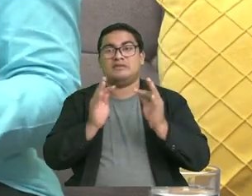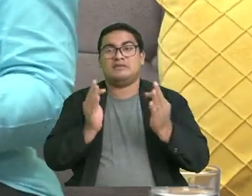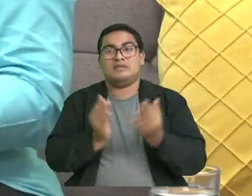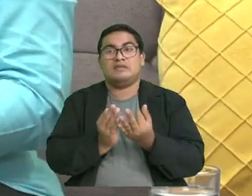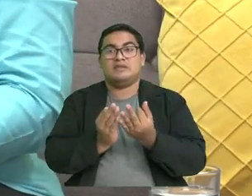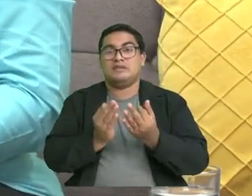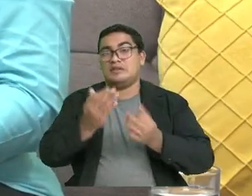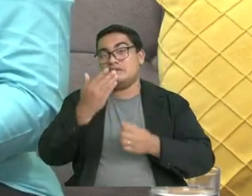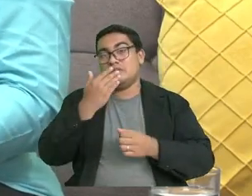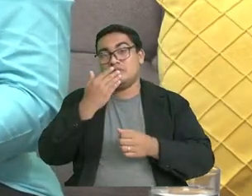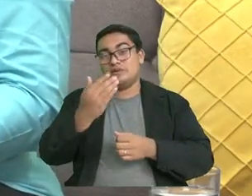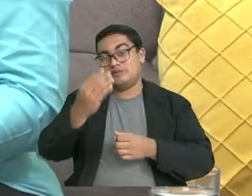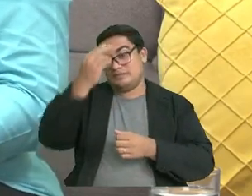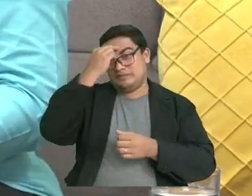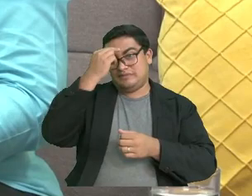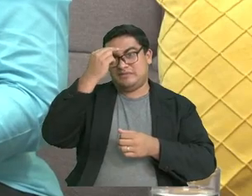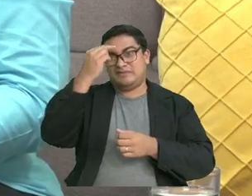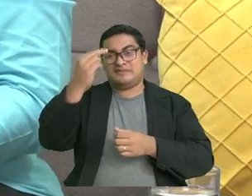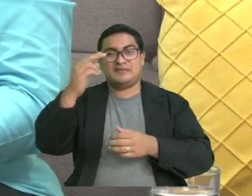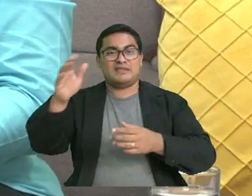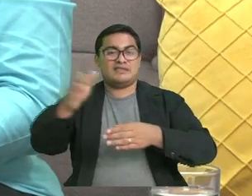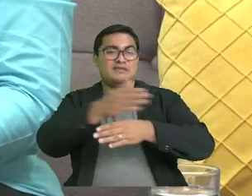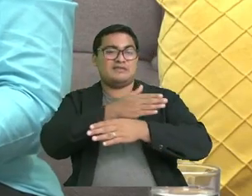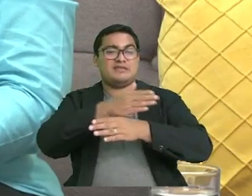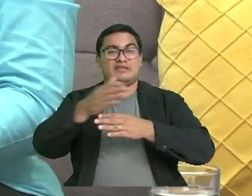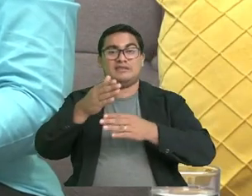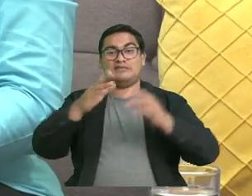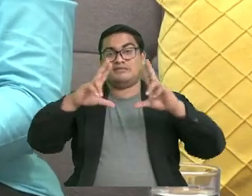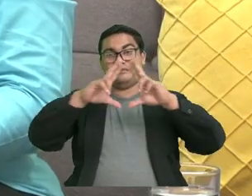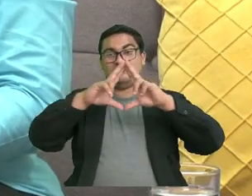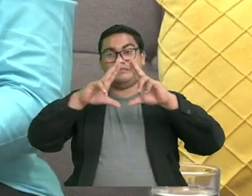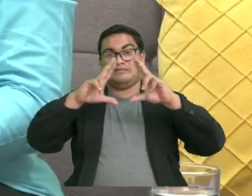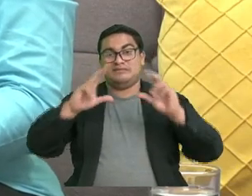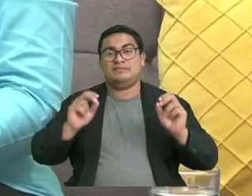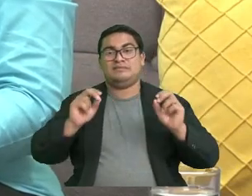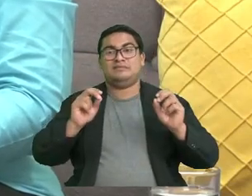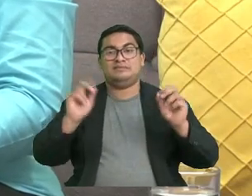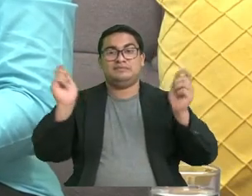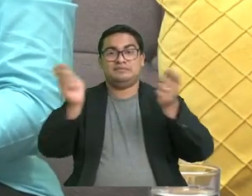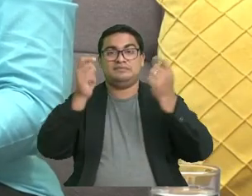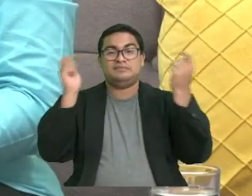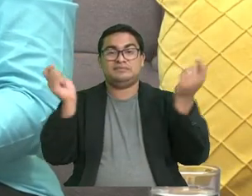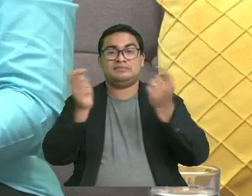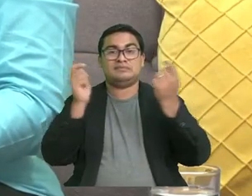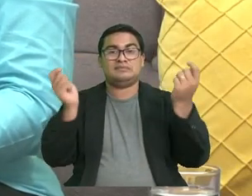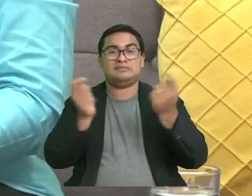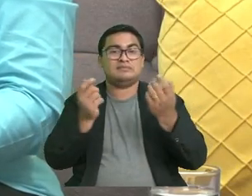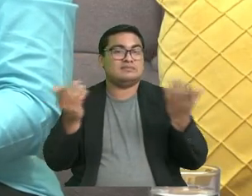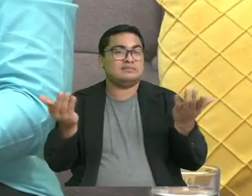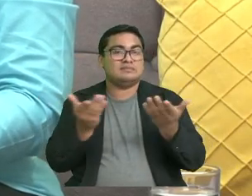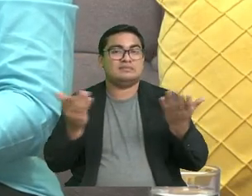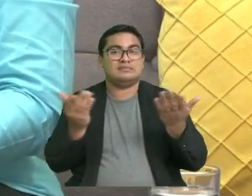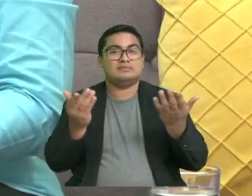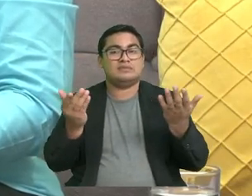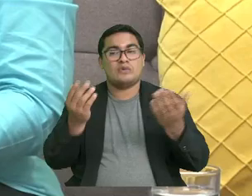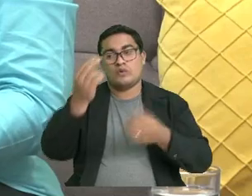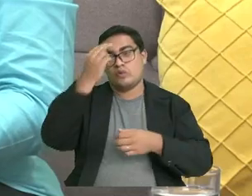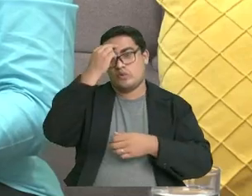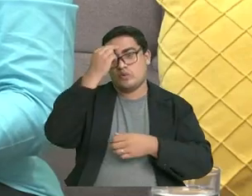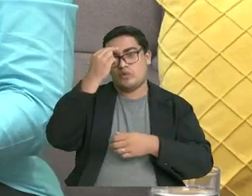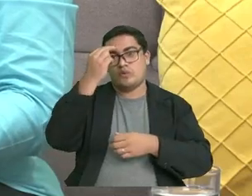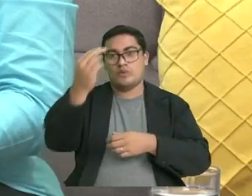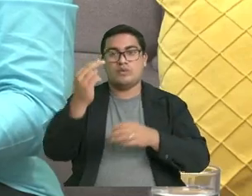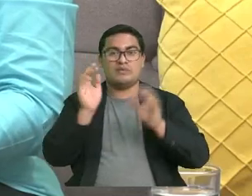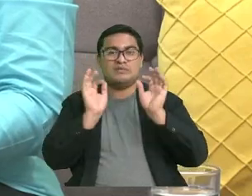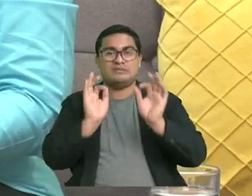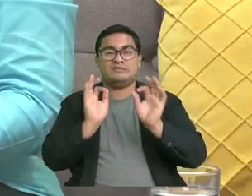Y la familia, estamos honrando nuestros símbolos patrios y estamos celebrando, ¿verdad?, con lealtad